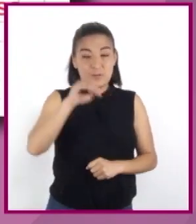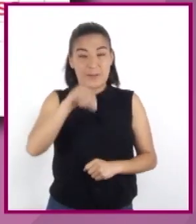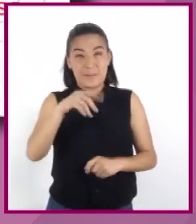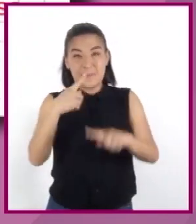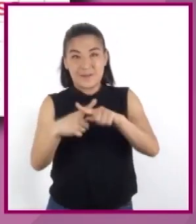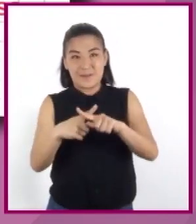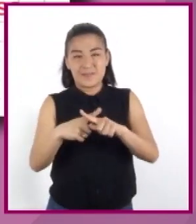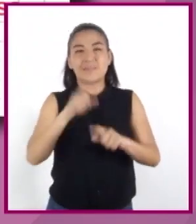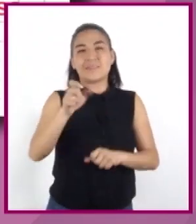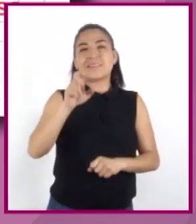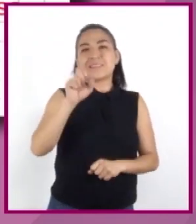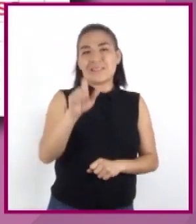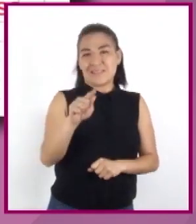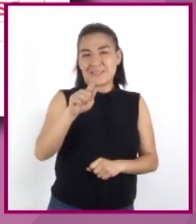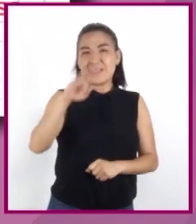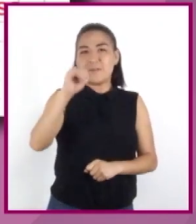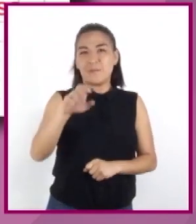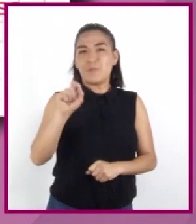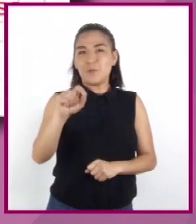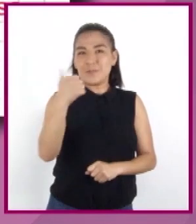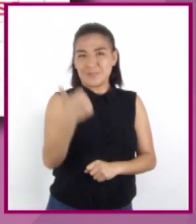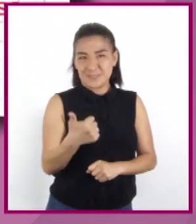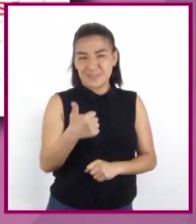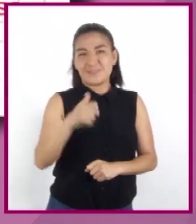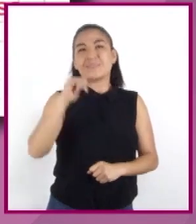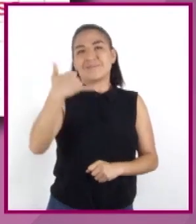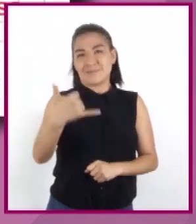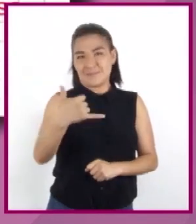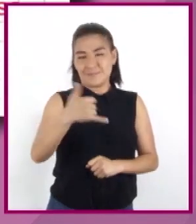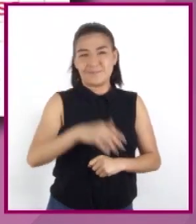y 79.6 en Y,